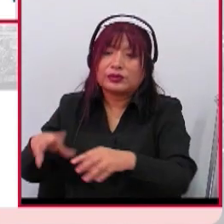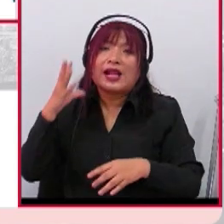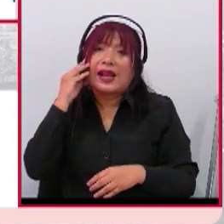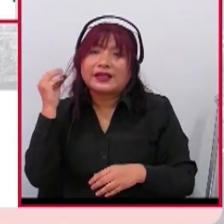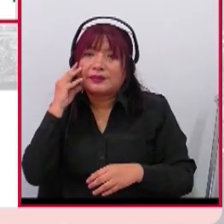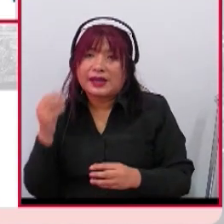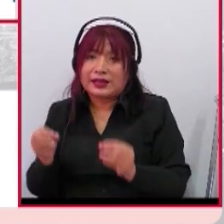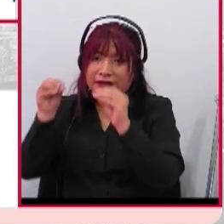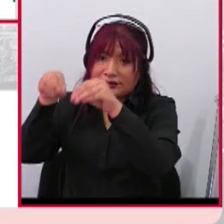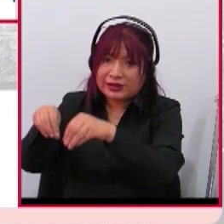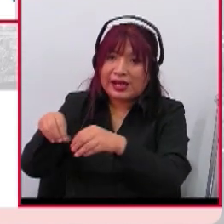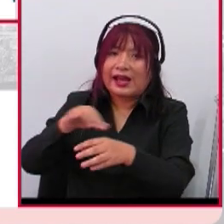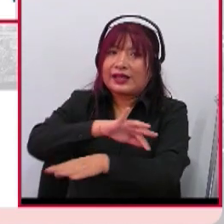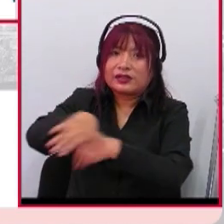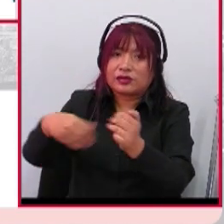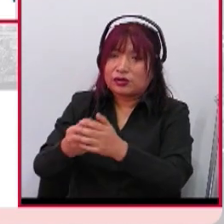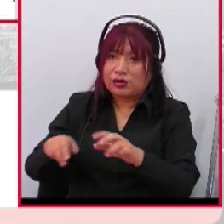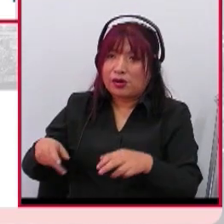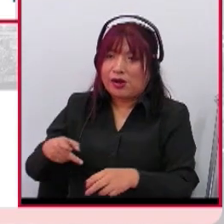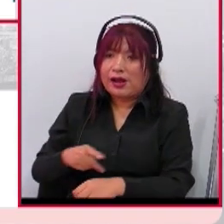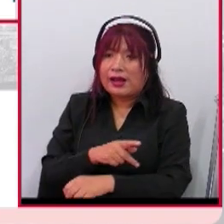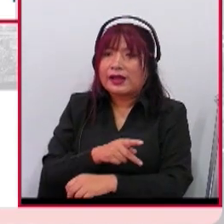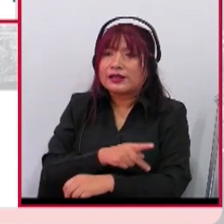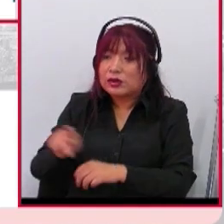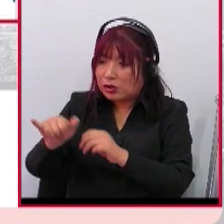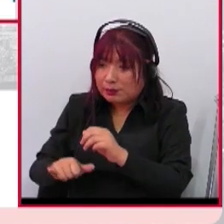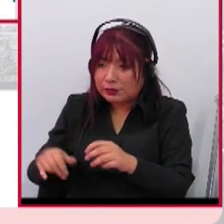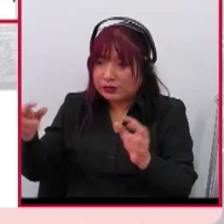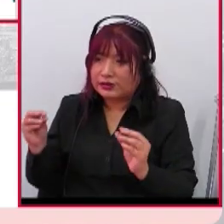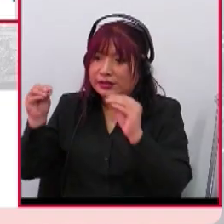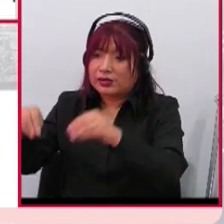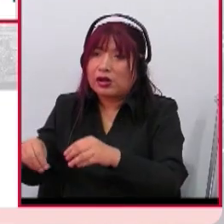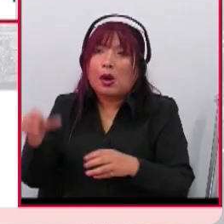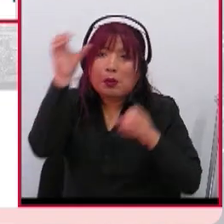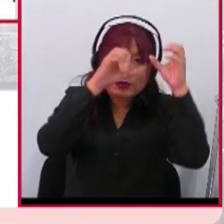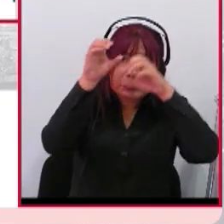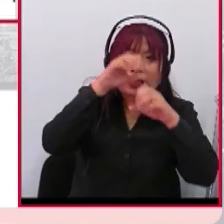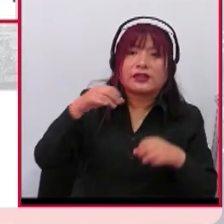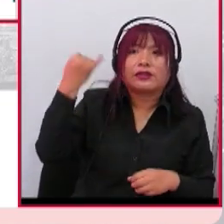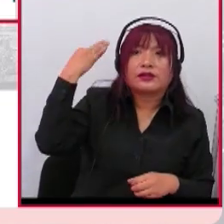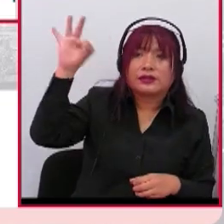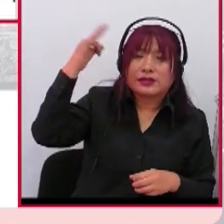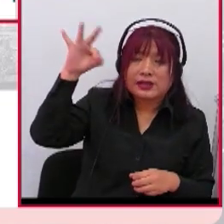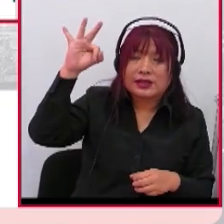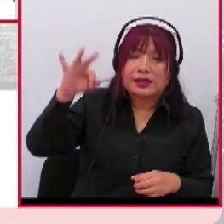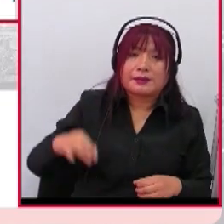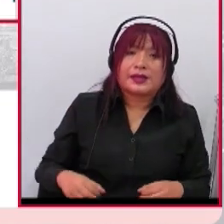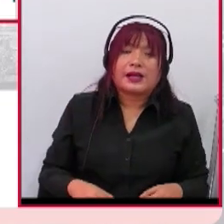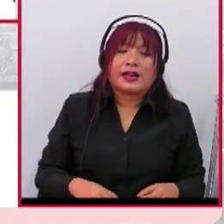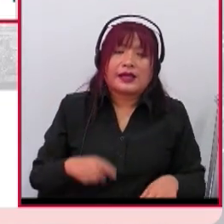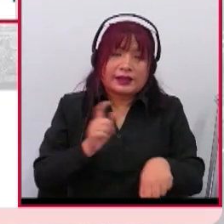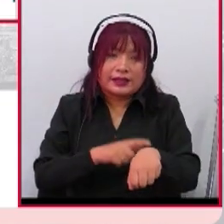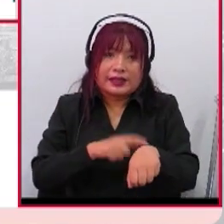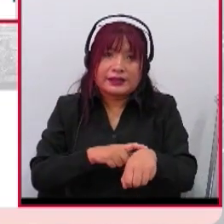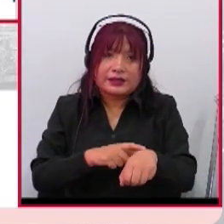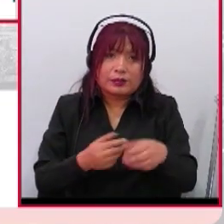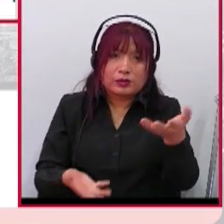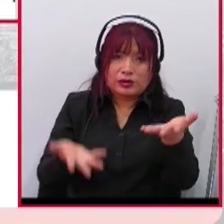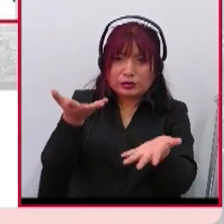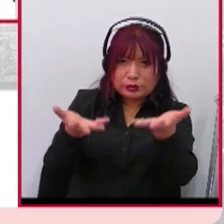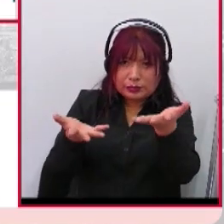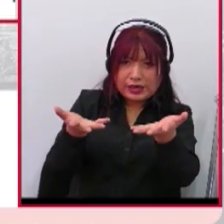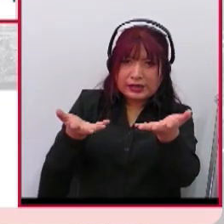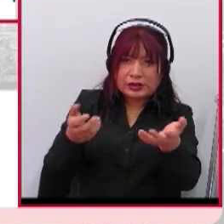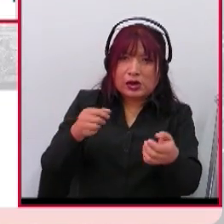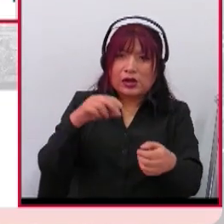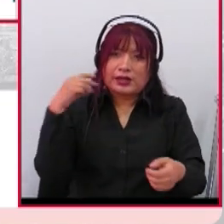y poderlo hacer en casa. Siempre buscando el cero daño, el tiempo de ramp-up,